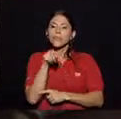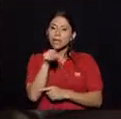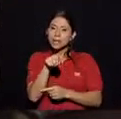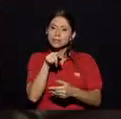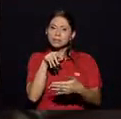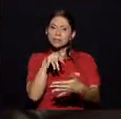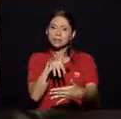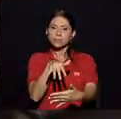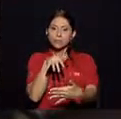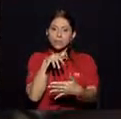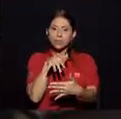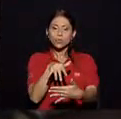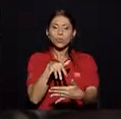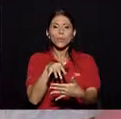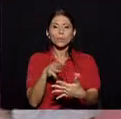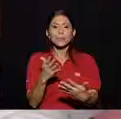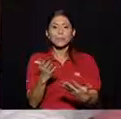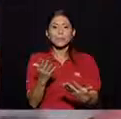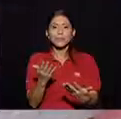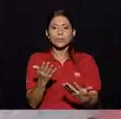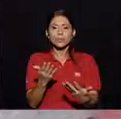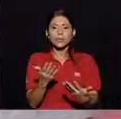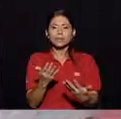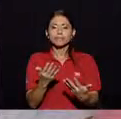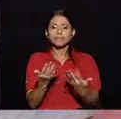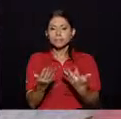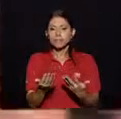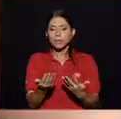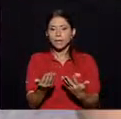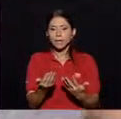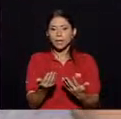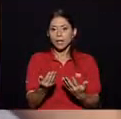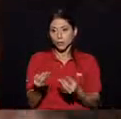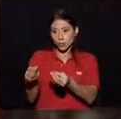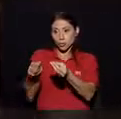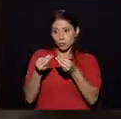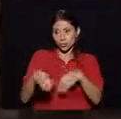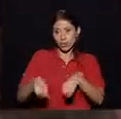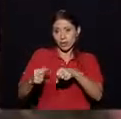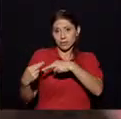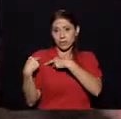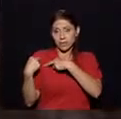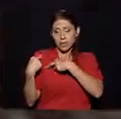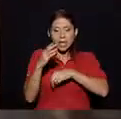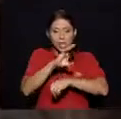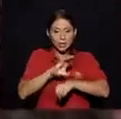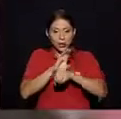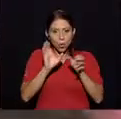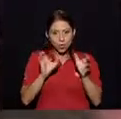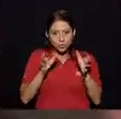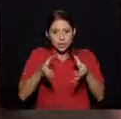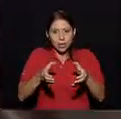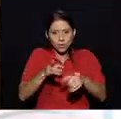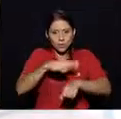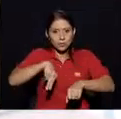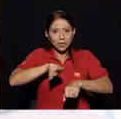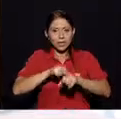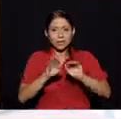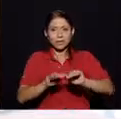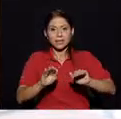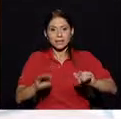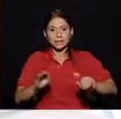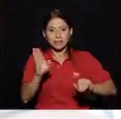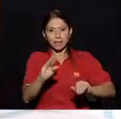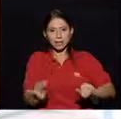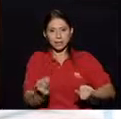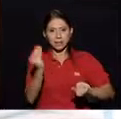Integral? Porque tiende a haber una visión bastante consensual de que ese sistema no está funcionando. De hecho, en el informe periódico de Naciones